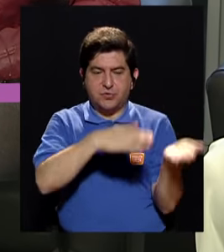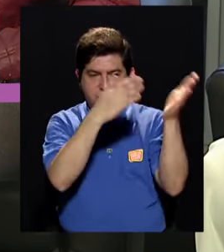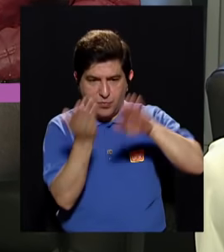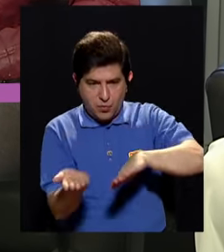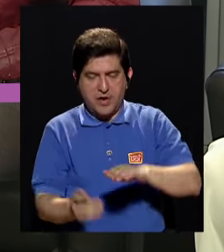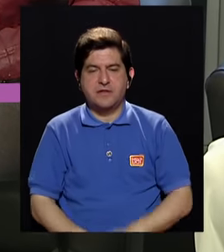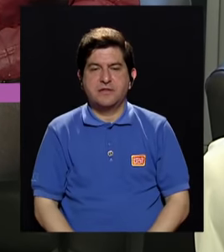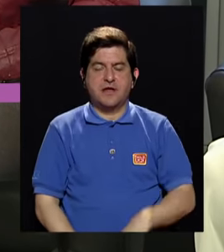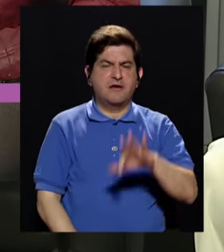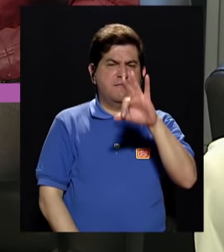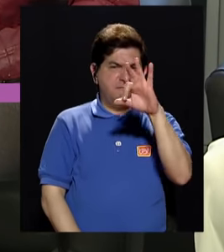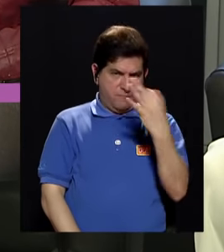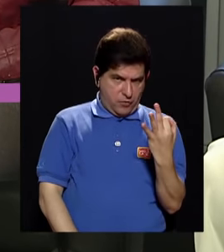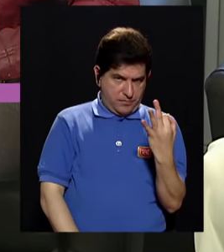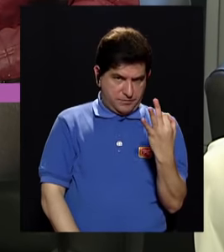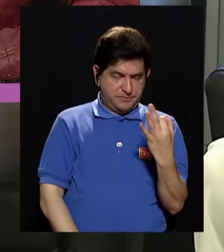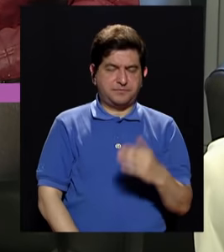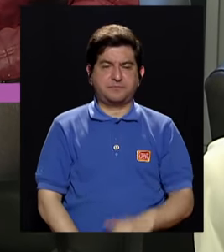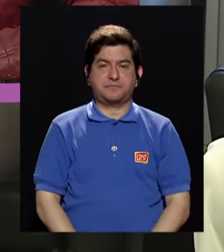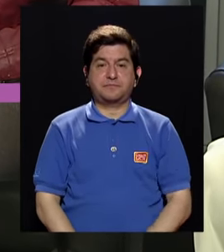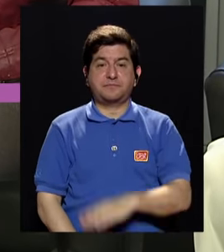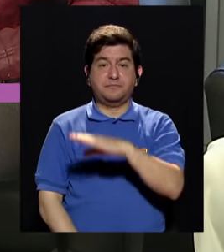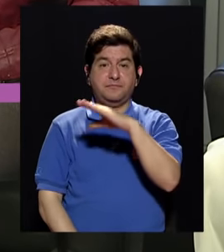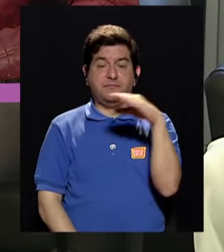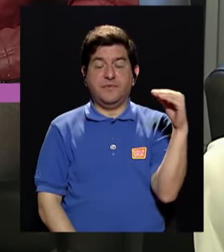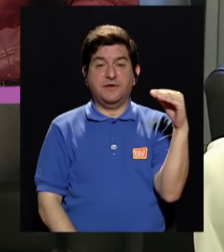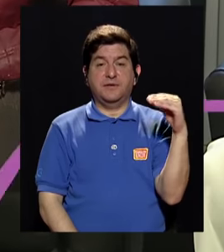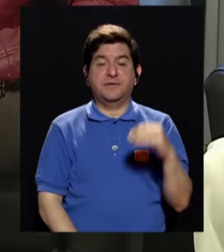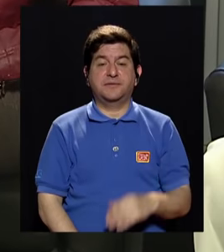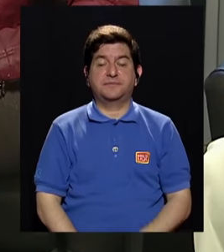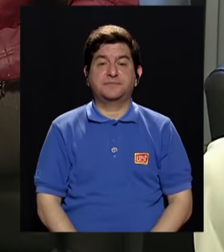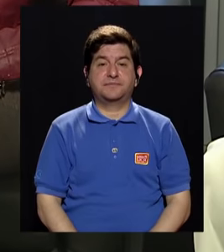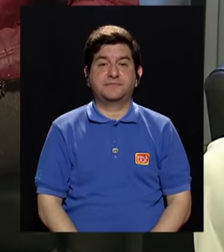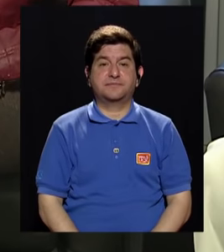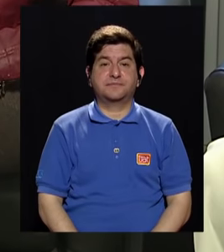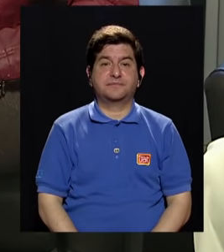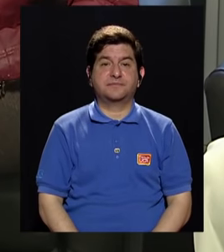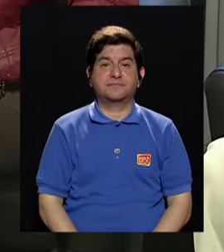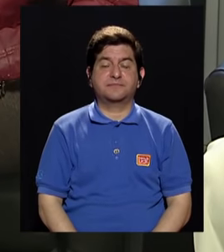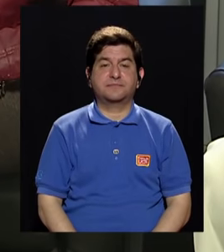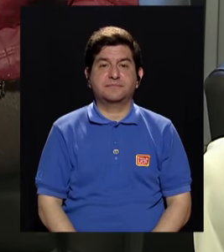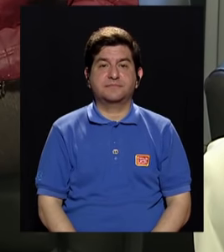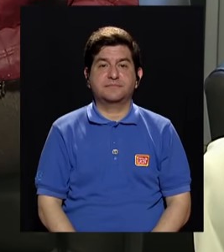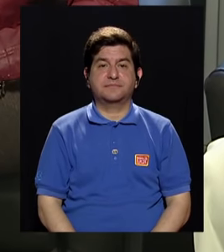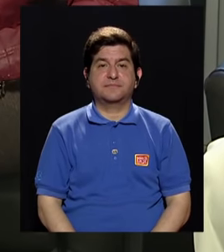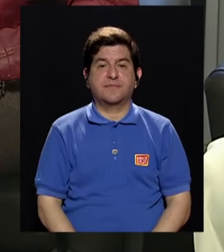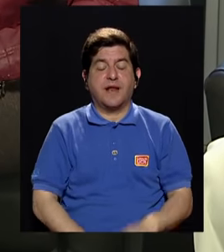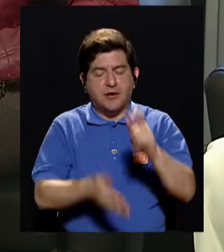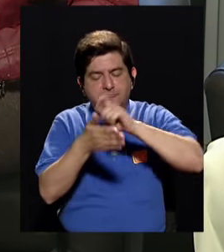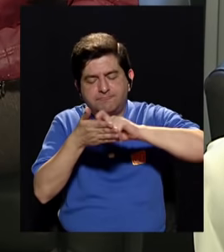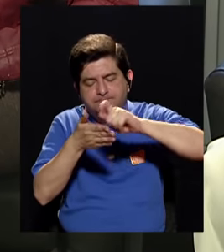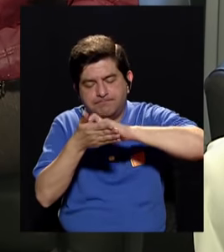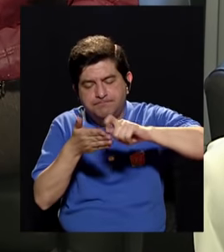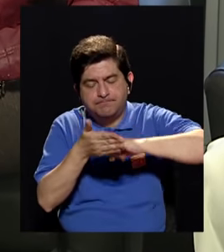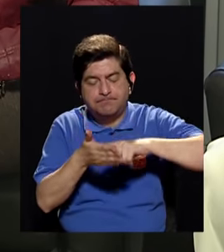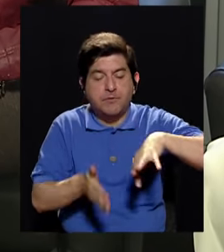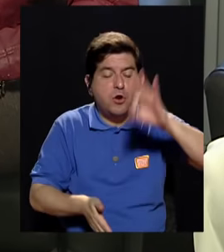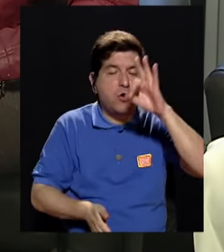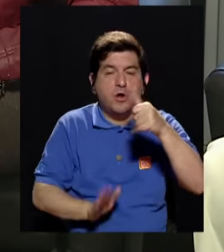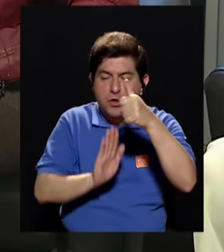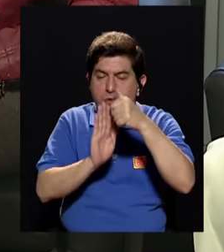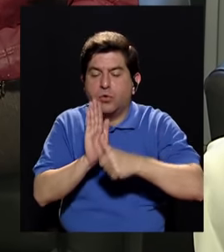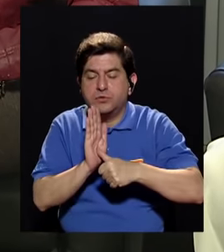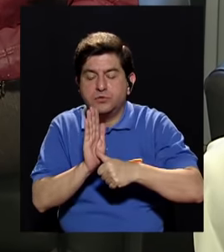muerte la manera de muerte y este de describir los hallazgos de la